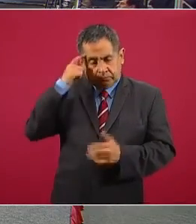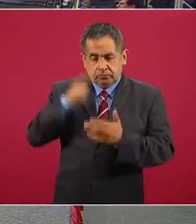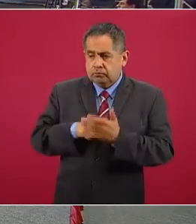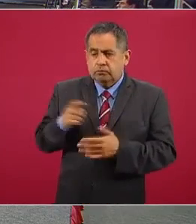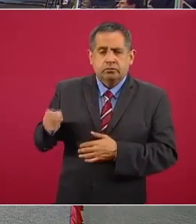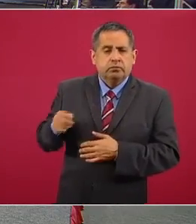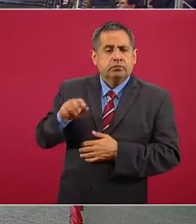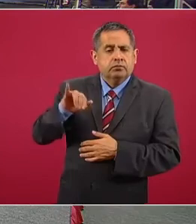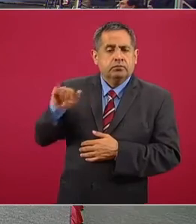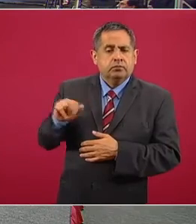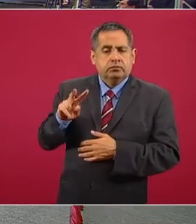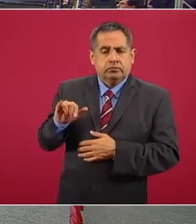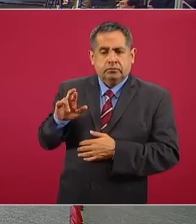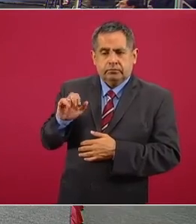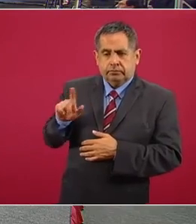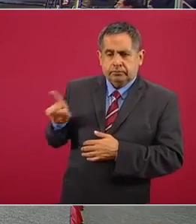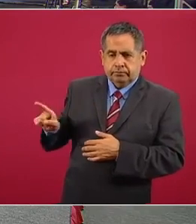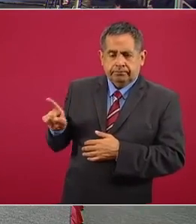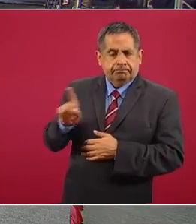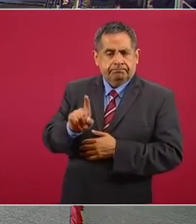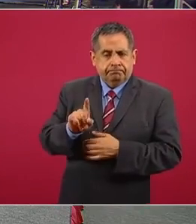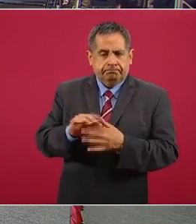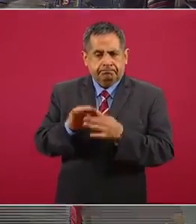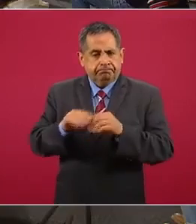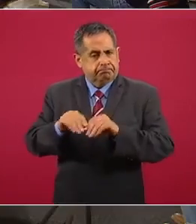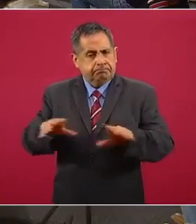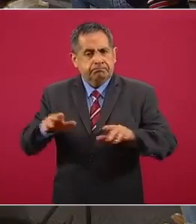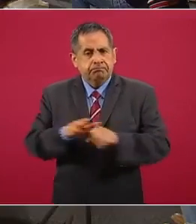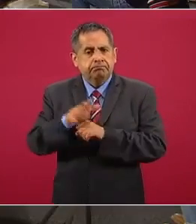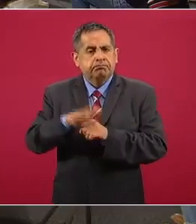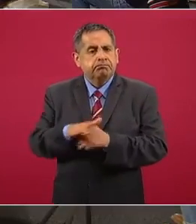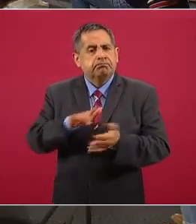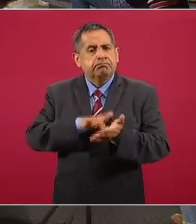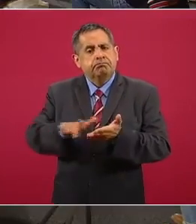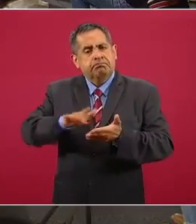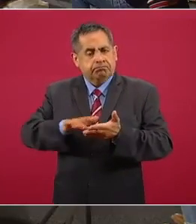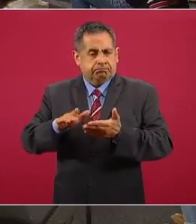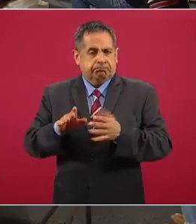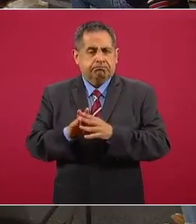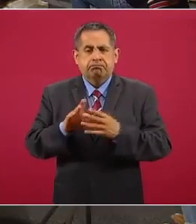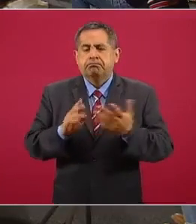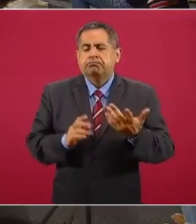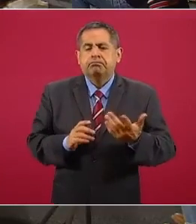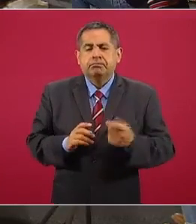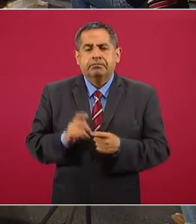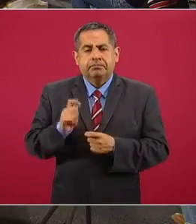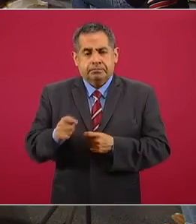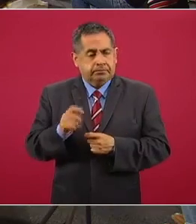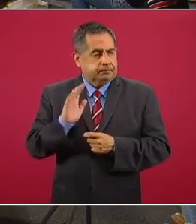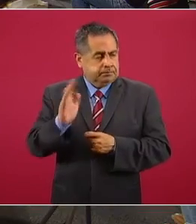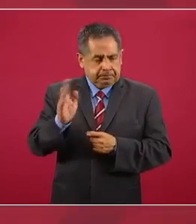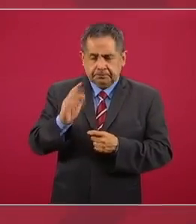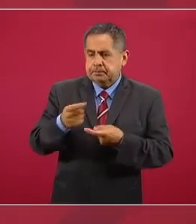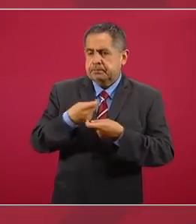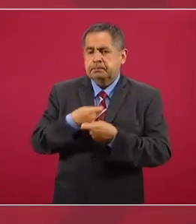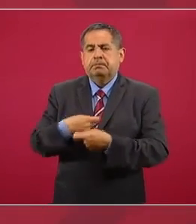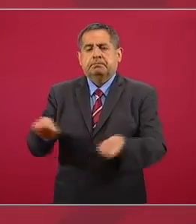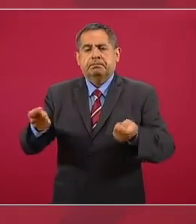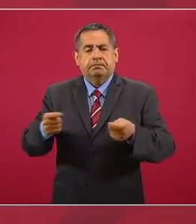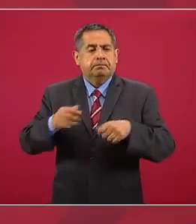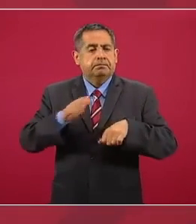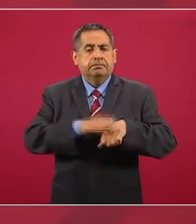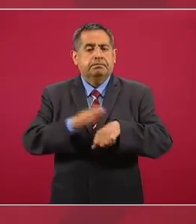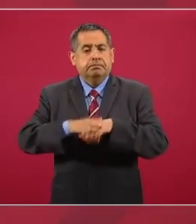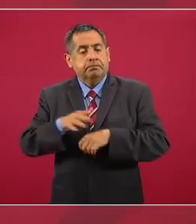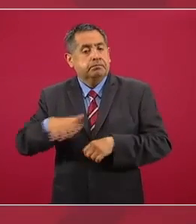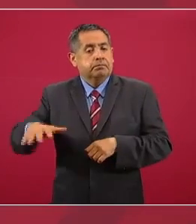puede informar de los apoyos que se han entregado a